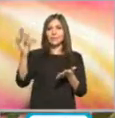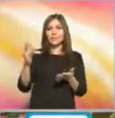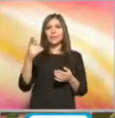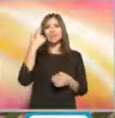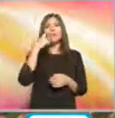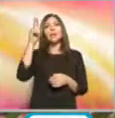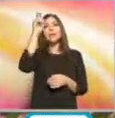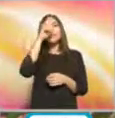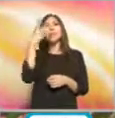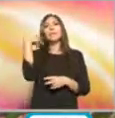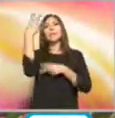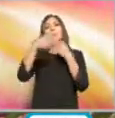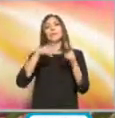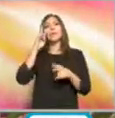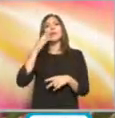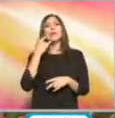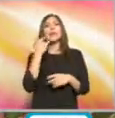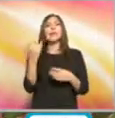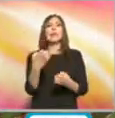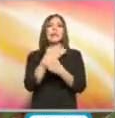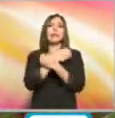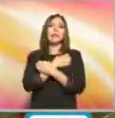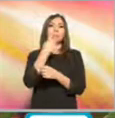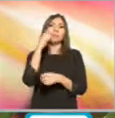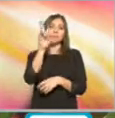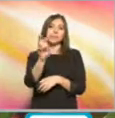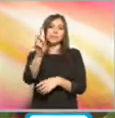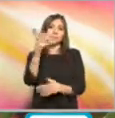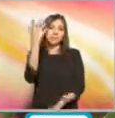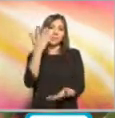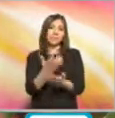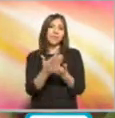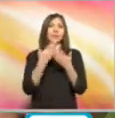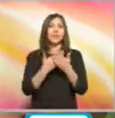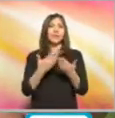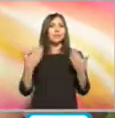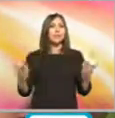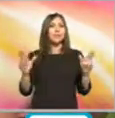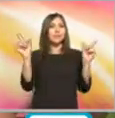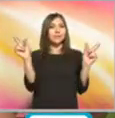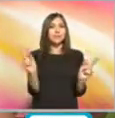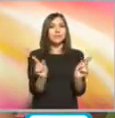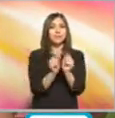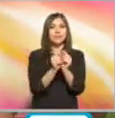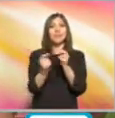esta opción de entretenimiento y de educación para el fin de semana. Nosotros hacemos una